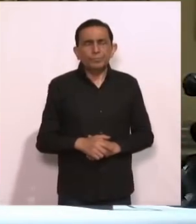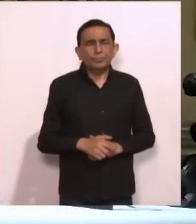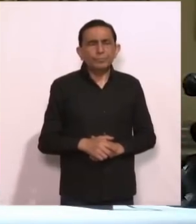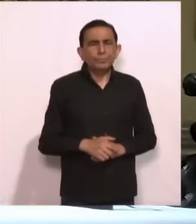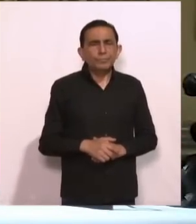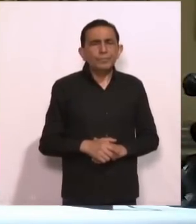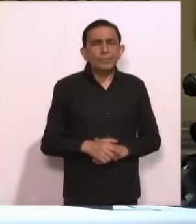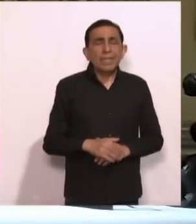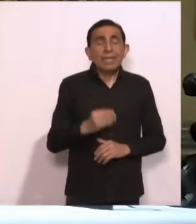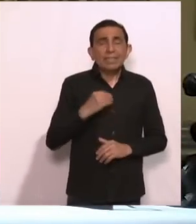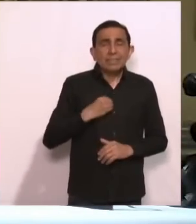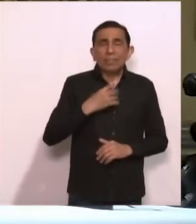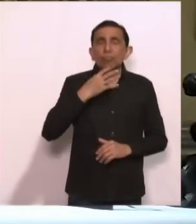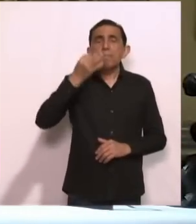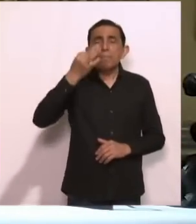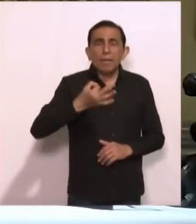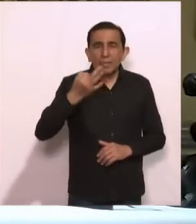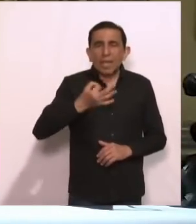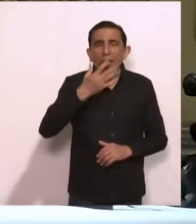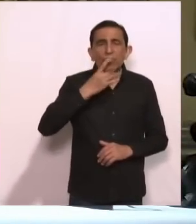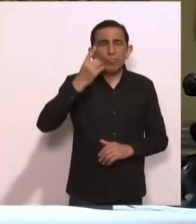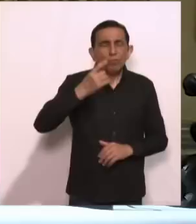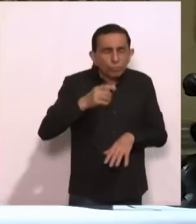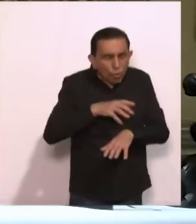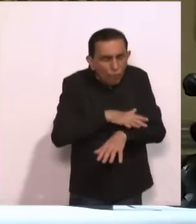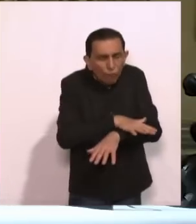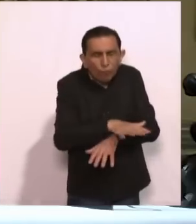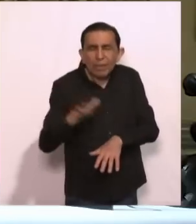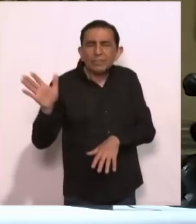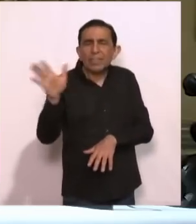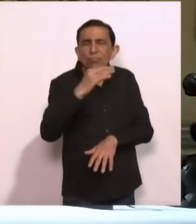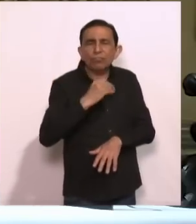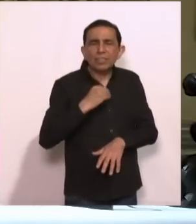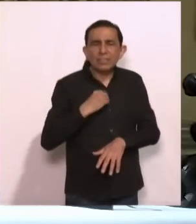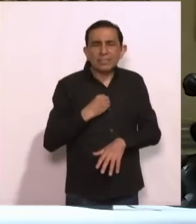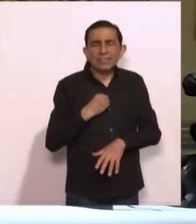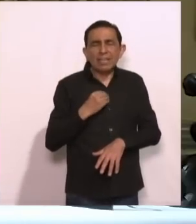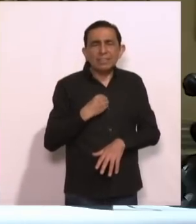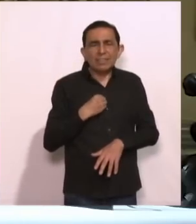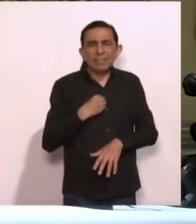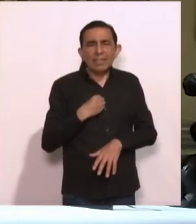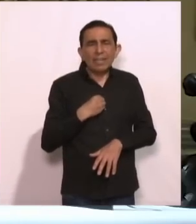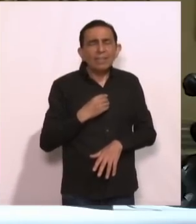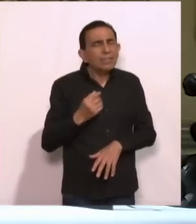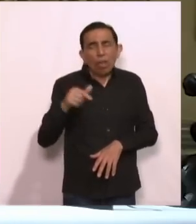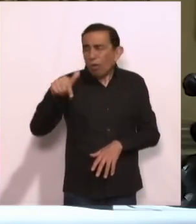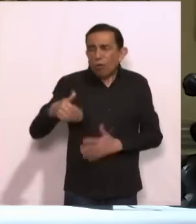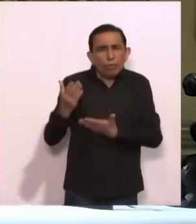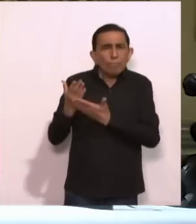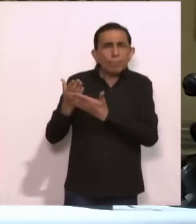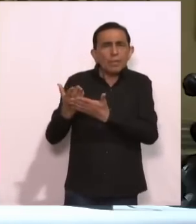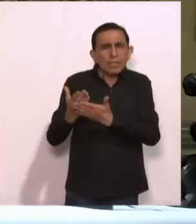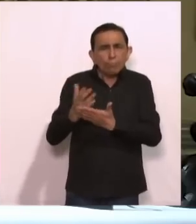Señor. Santo eres en verdad, Señor, fuente de toda santidad. Por eso te pedimos